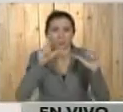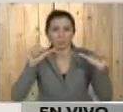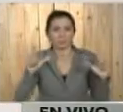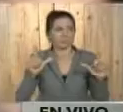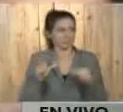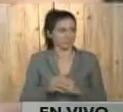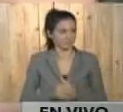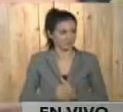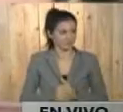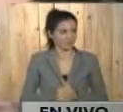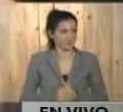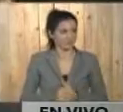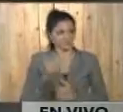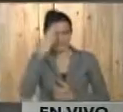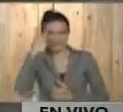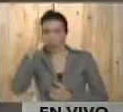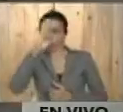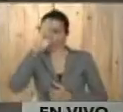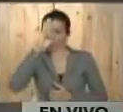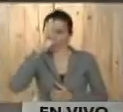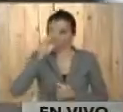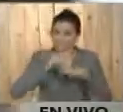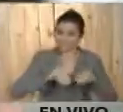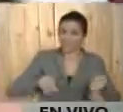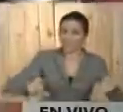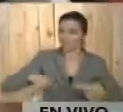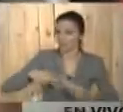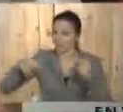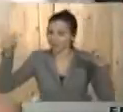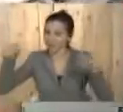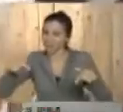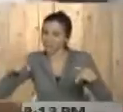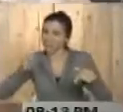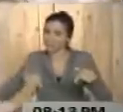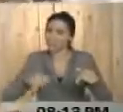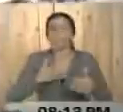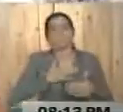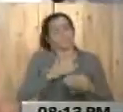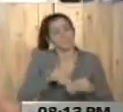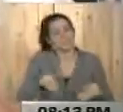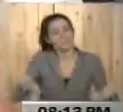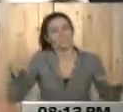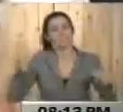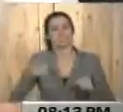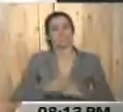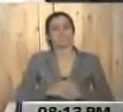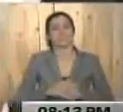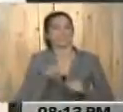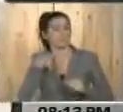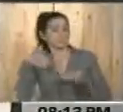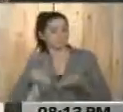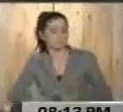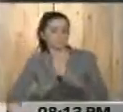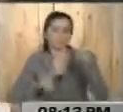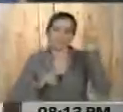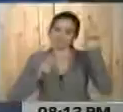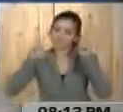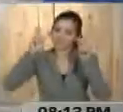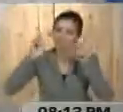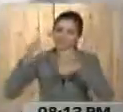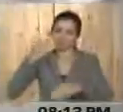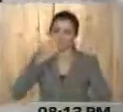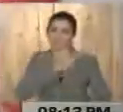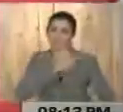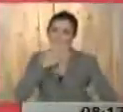Bueno. Saludos desde Barina, tierra revolucionaria, y también es tierra de nuestro comandante supremo,